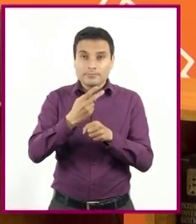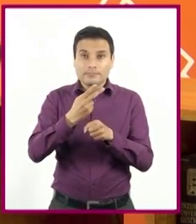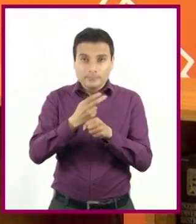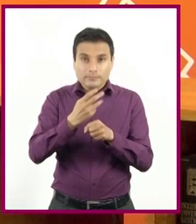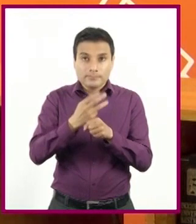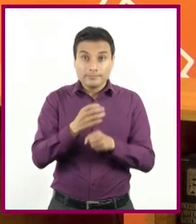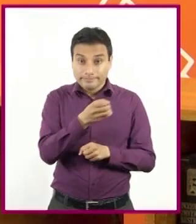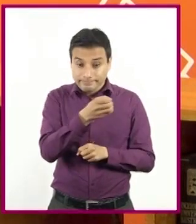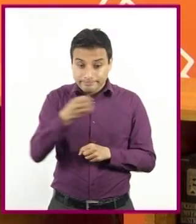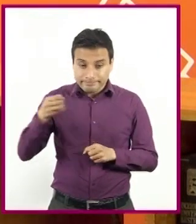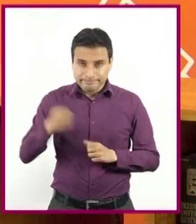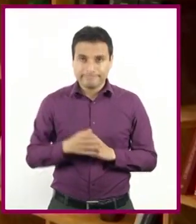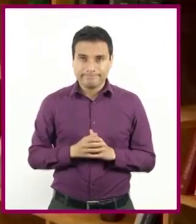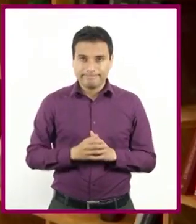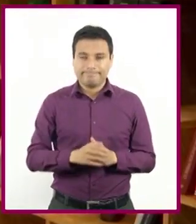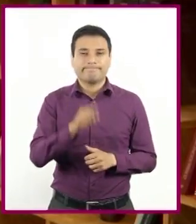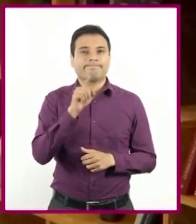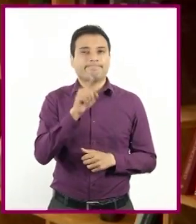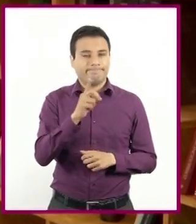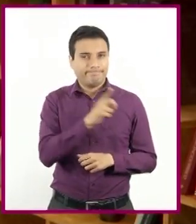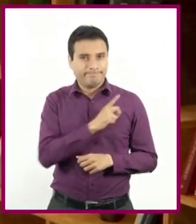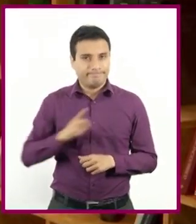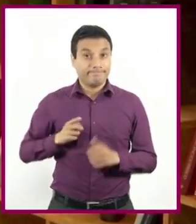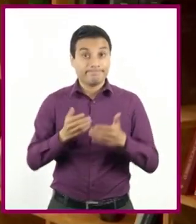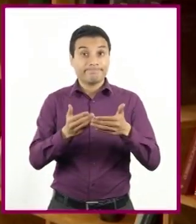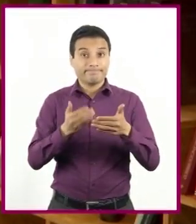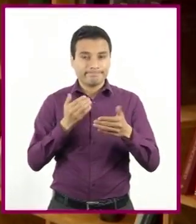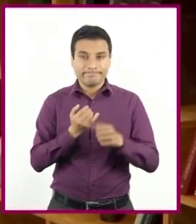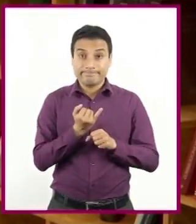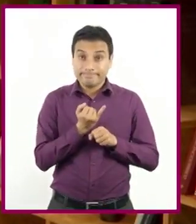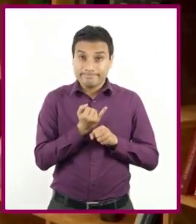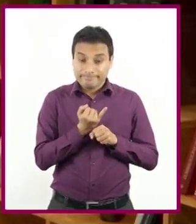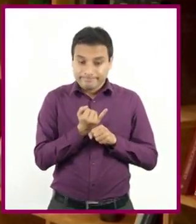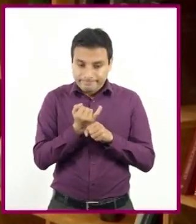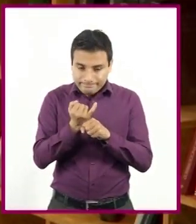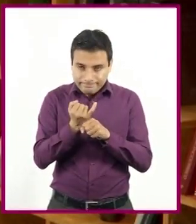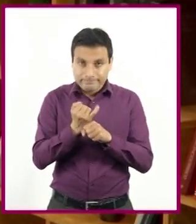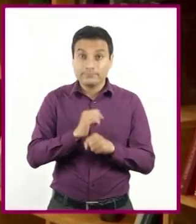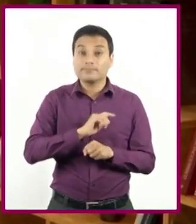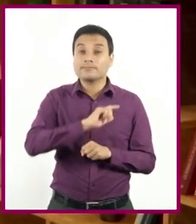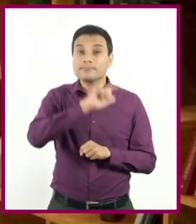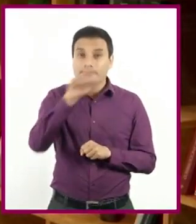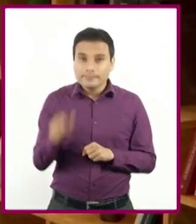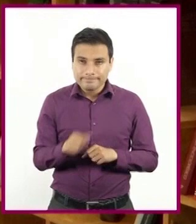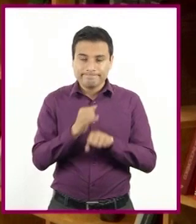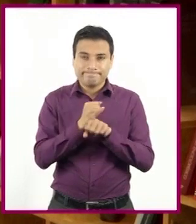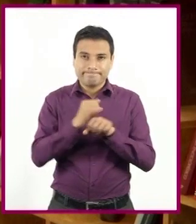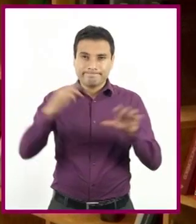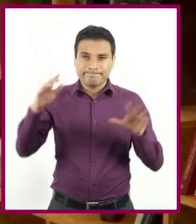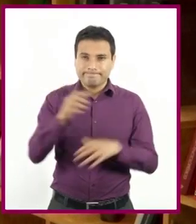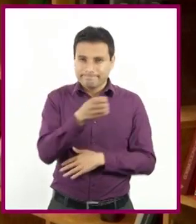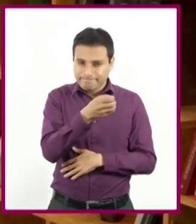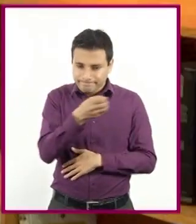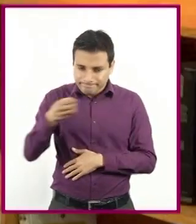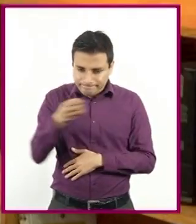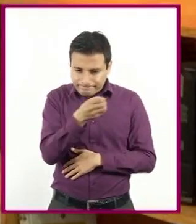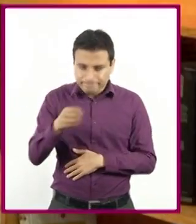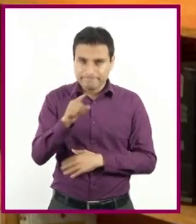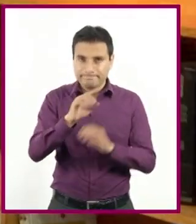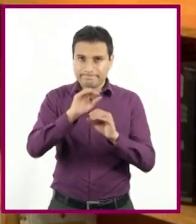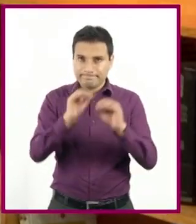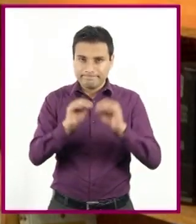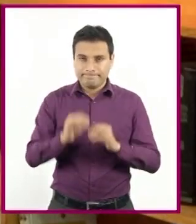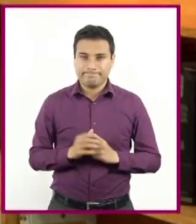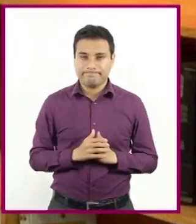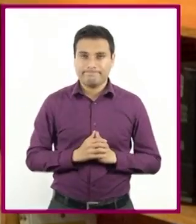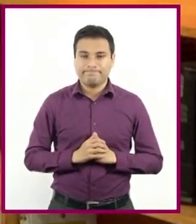toda la información que tenemos seleccionada de acuerdo con la importancia que queremos destacar en cada